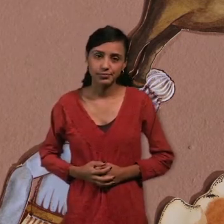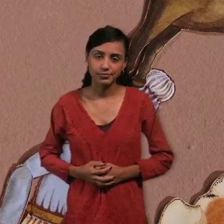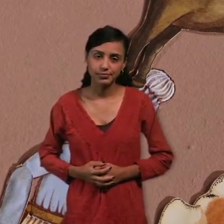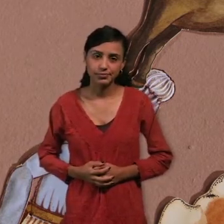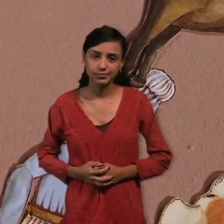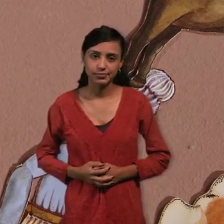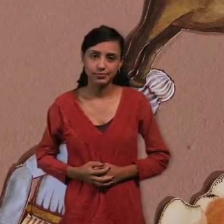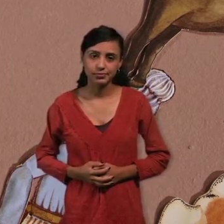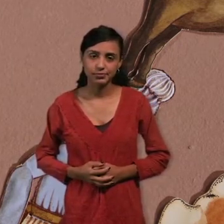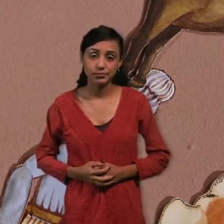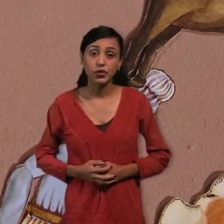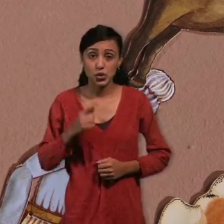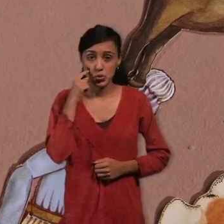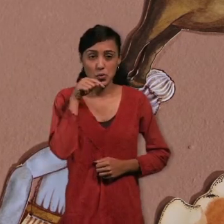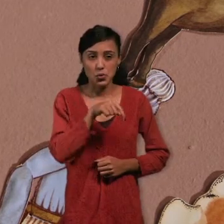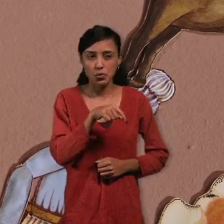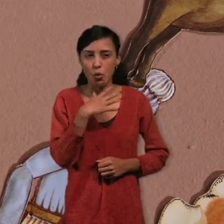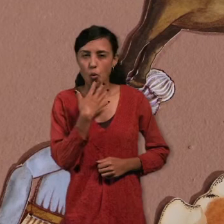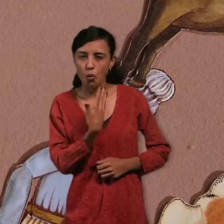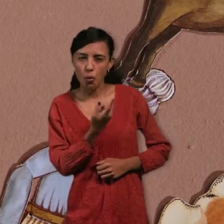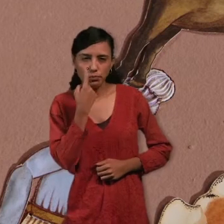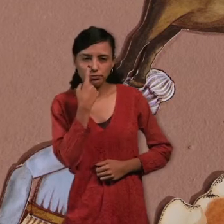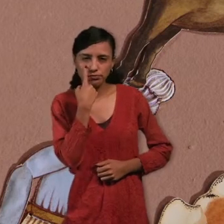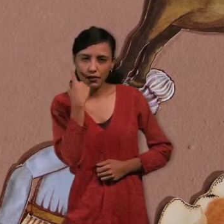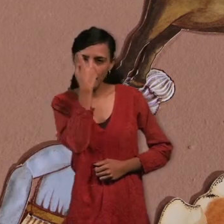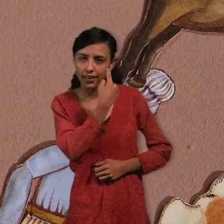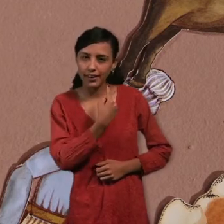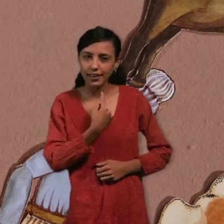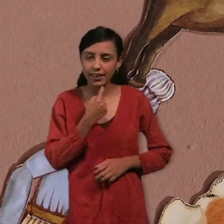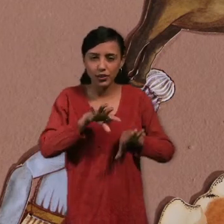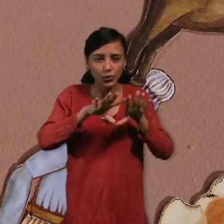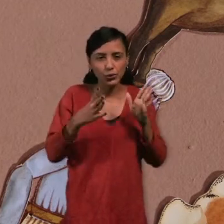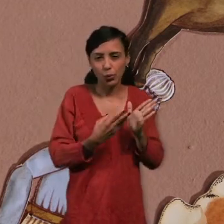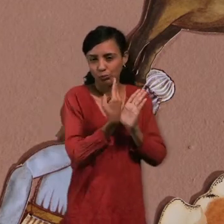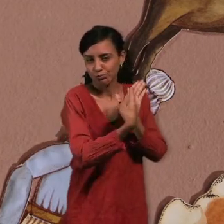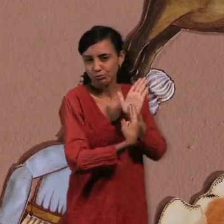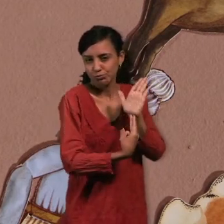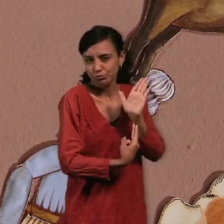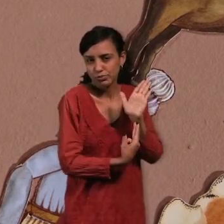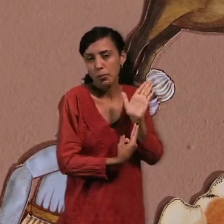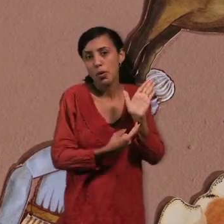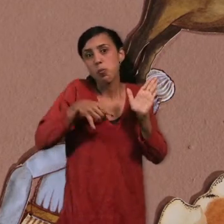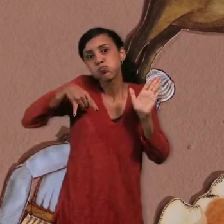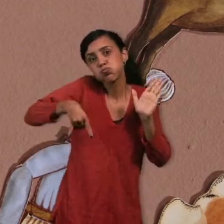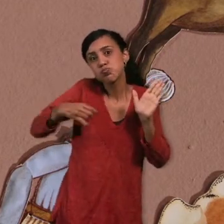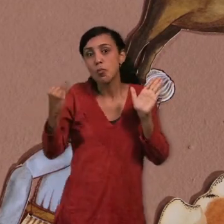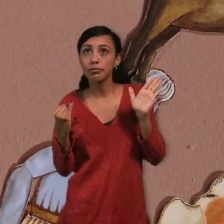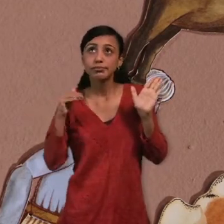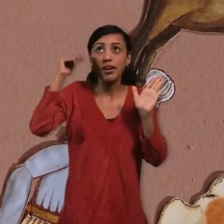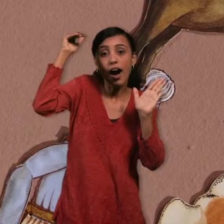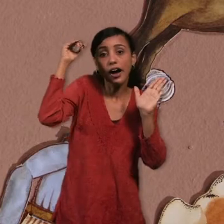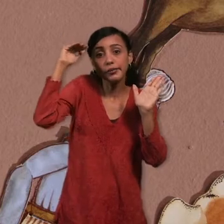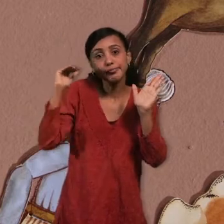limitando a pensar en cómo va a lucir este personaje si es gordo, si es flaco, si es alto, si es